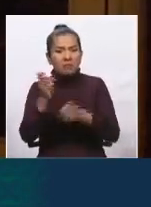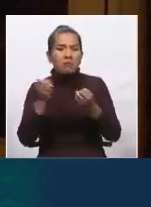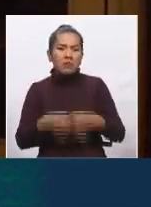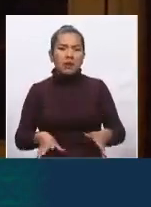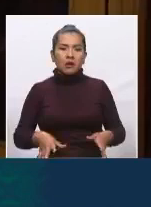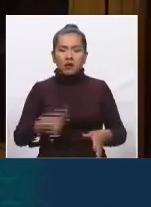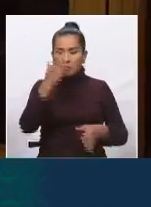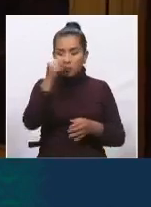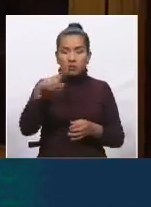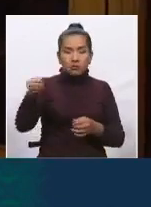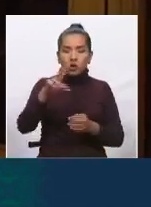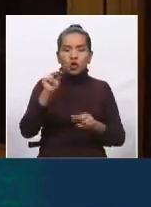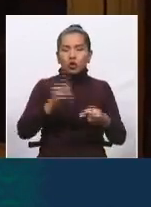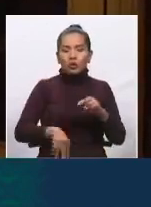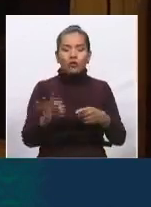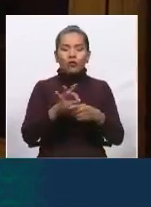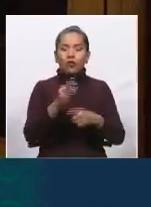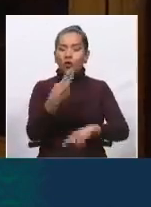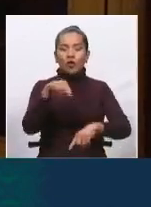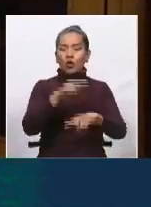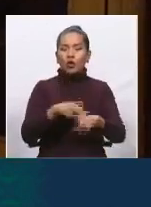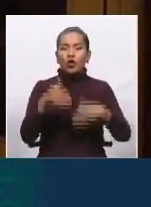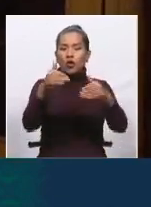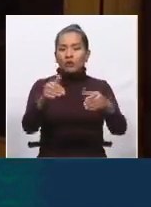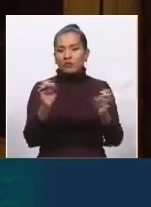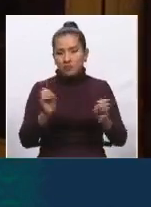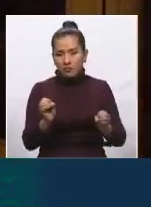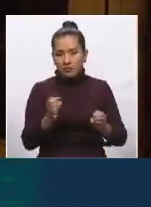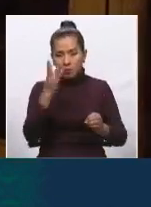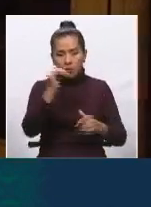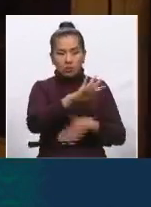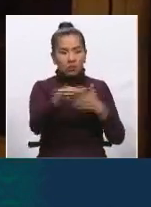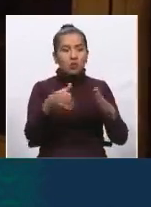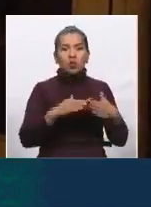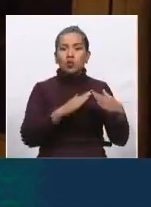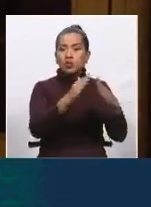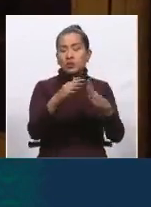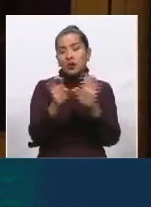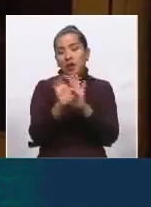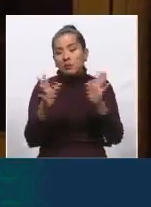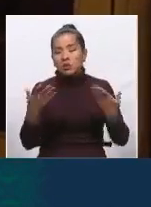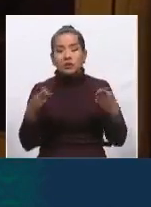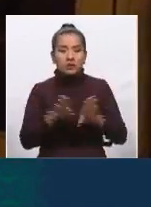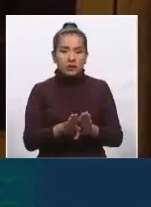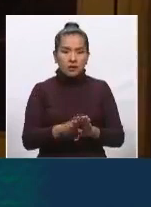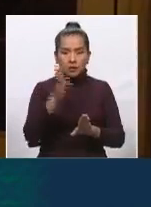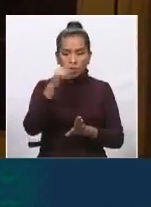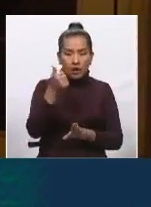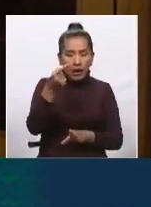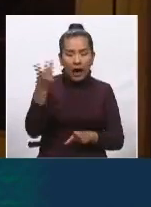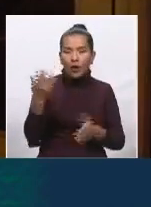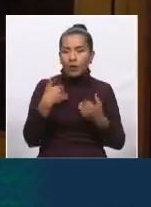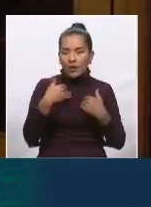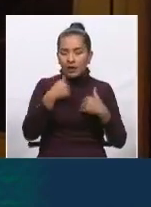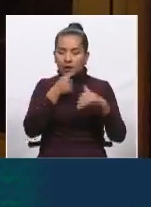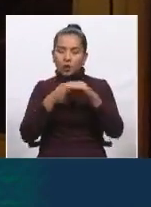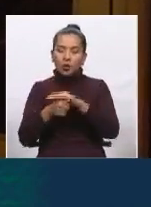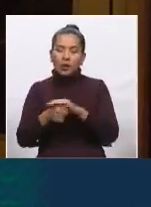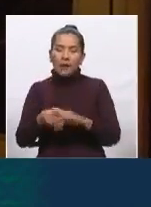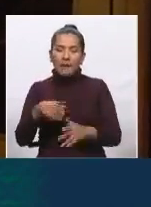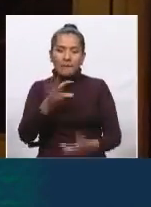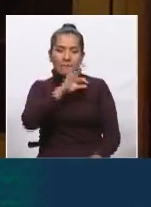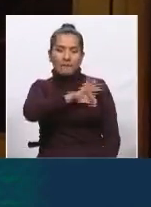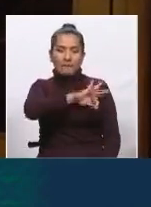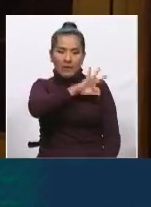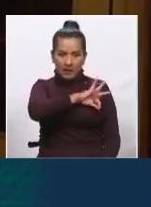pueden funcionar regularmente si la ciudad va a estar cerrada, aunque ellos tienen ciertas preferencias, ¿no? Porque ellos no